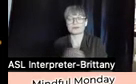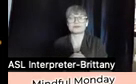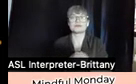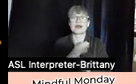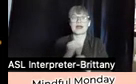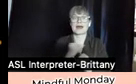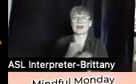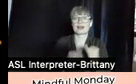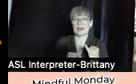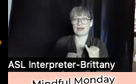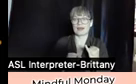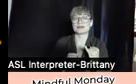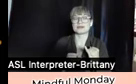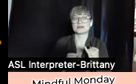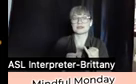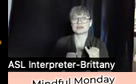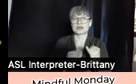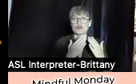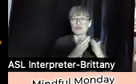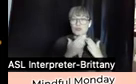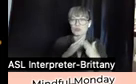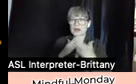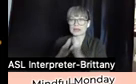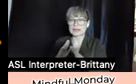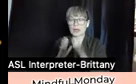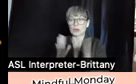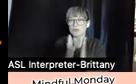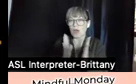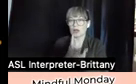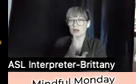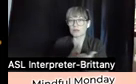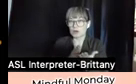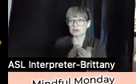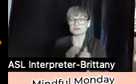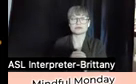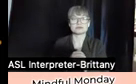Y la última, dividir las tareas en partes pequeñas.